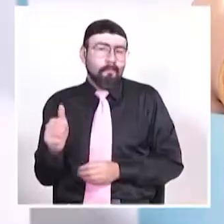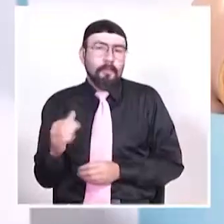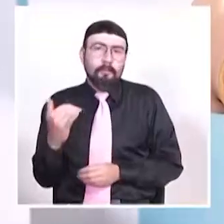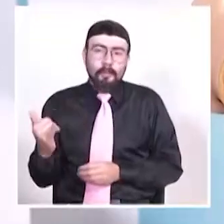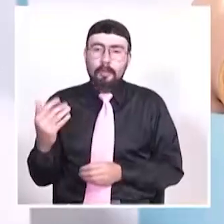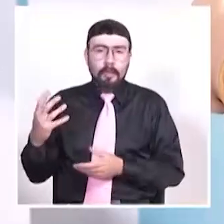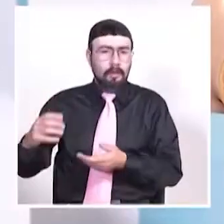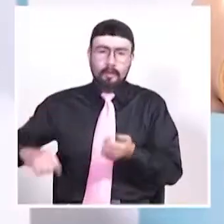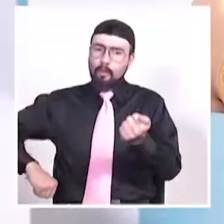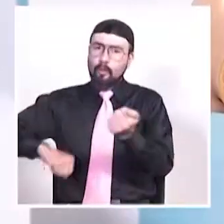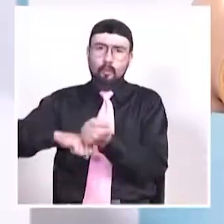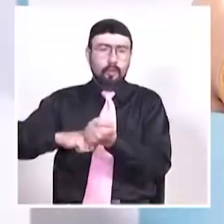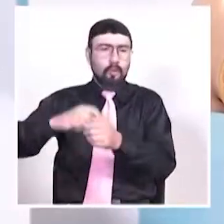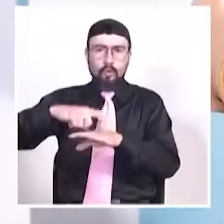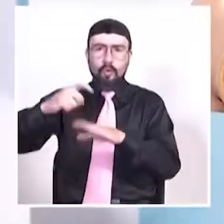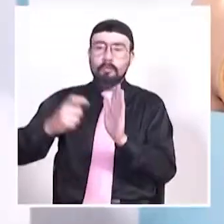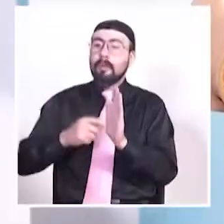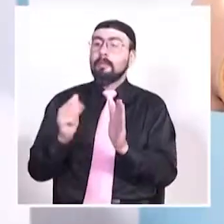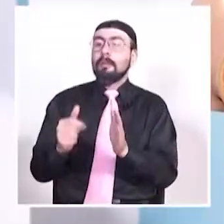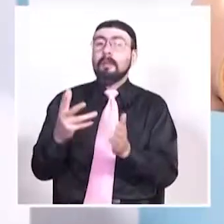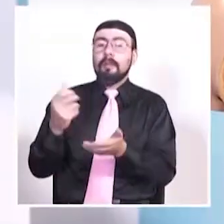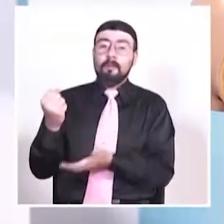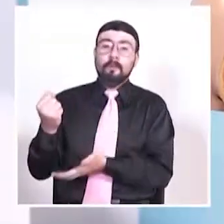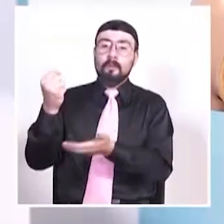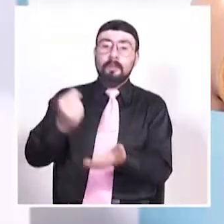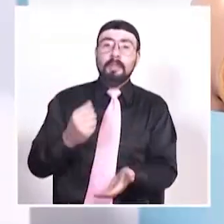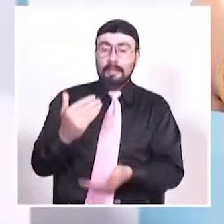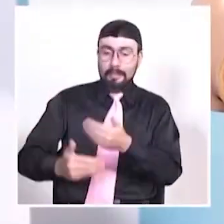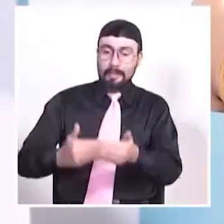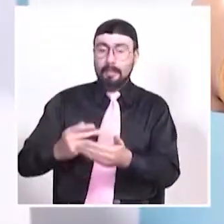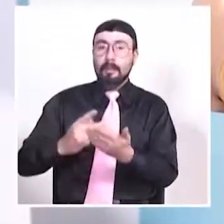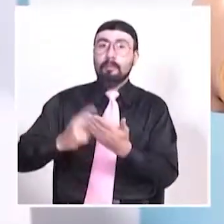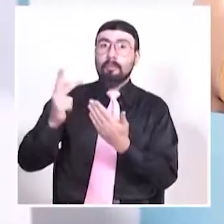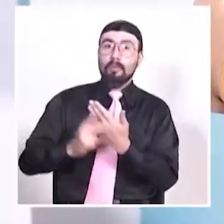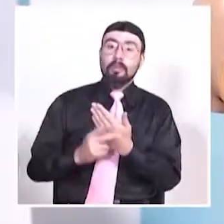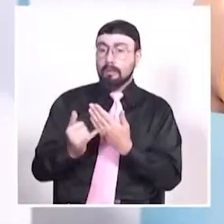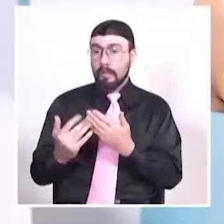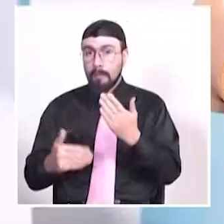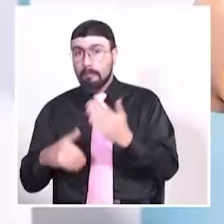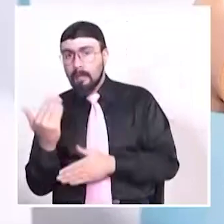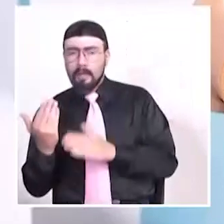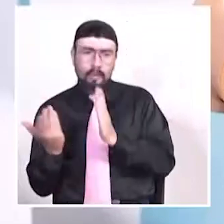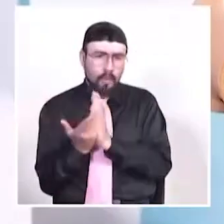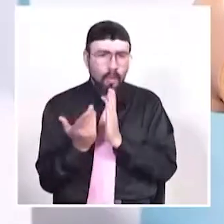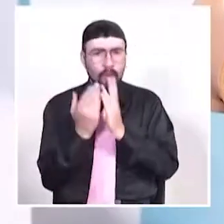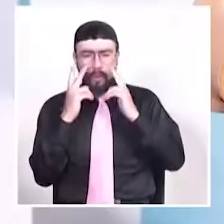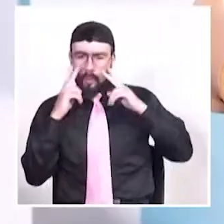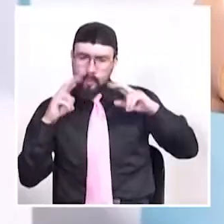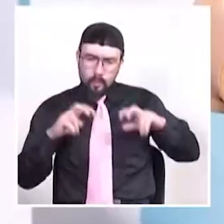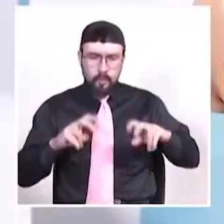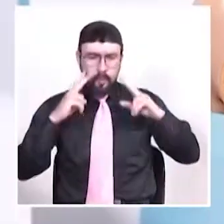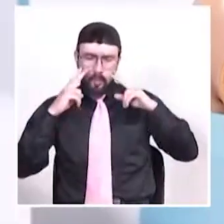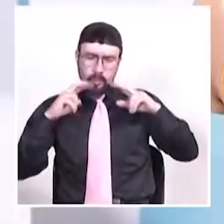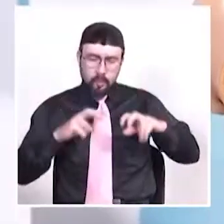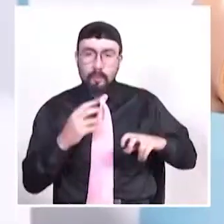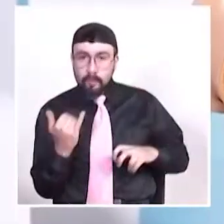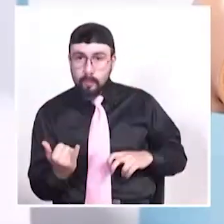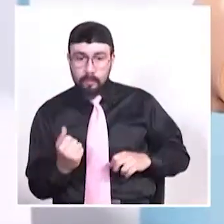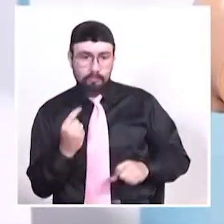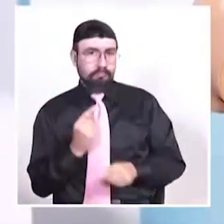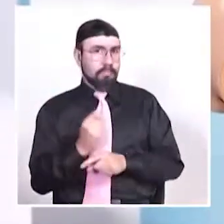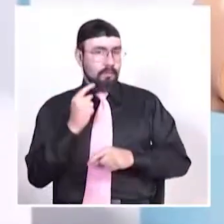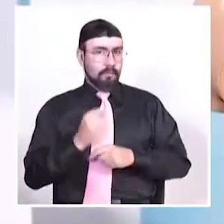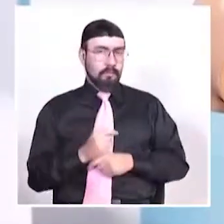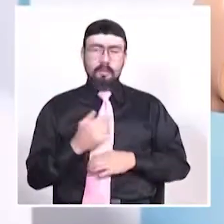que aportó el capital para desarrollar este proyecto, para iniciar todos los estudios y ya llegamos pues como